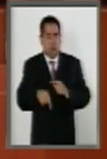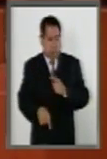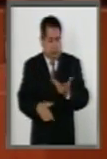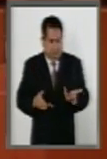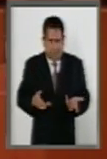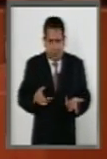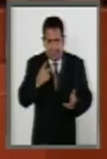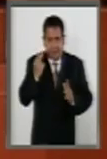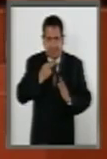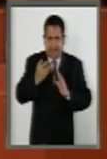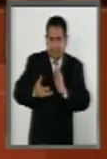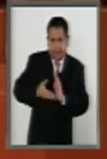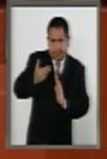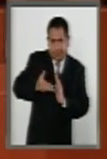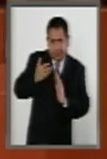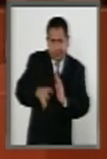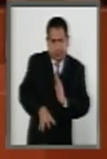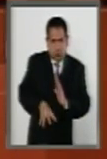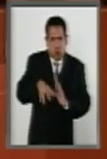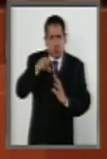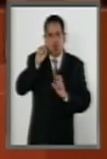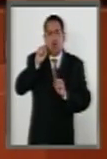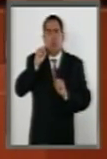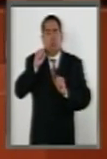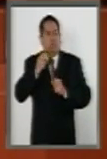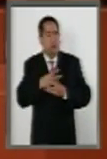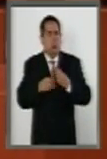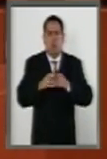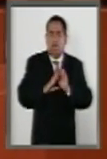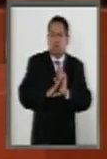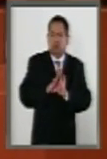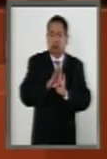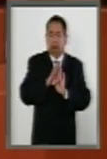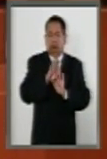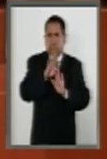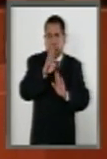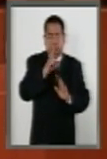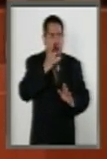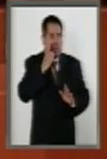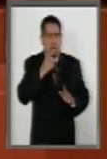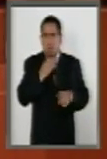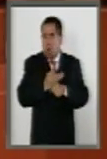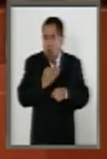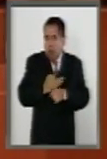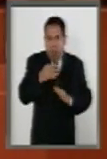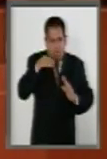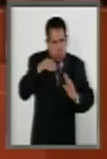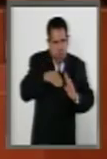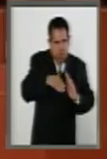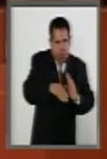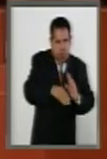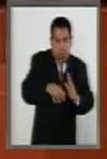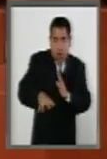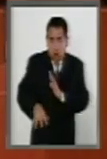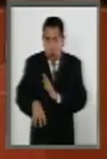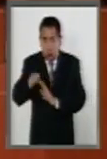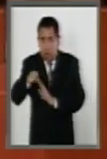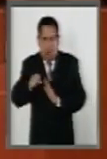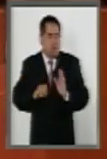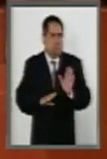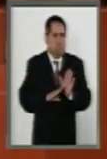desarrollo y explotación permitirían revertir la declinación acelerada de la producción